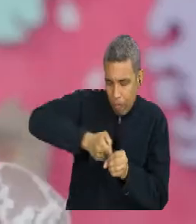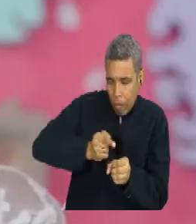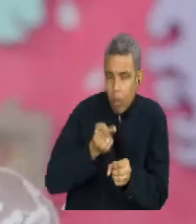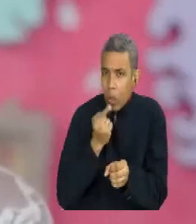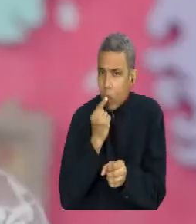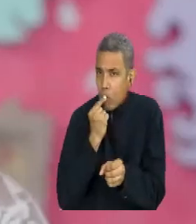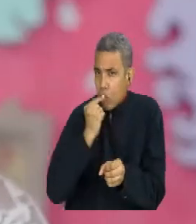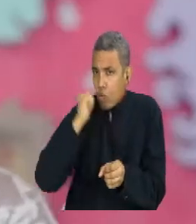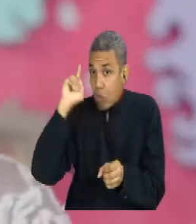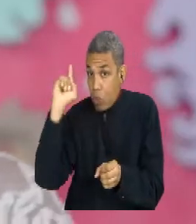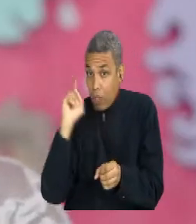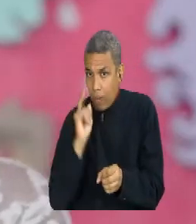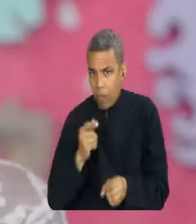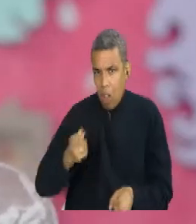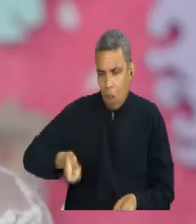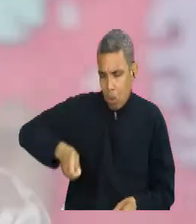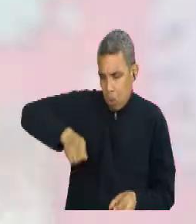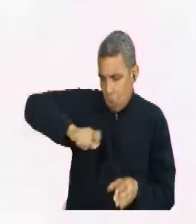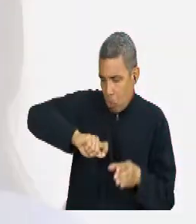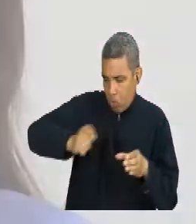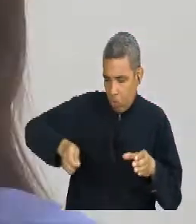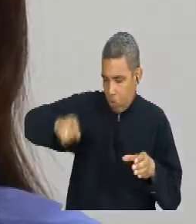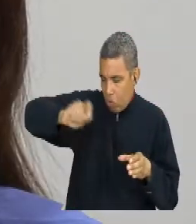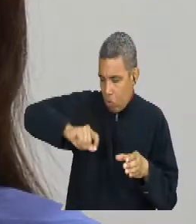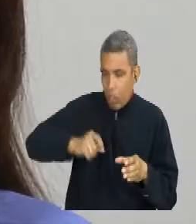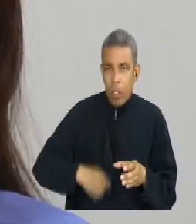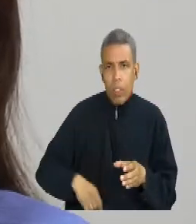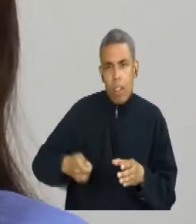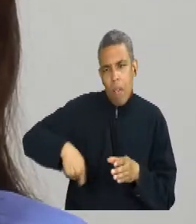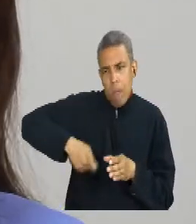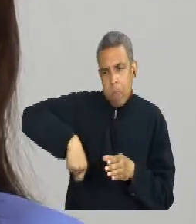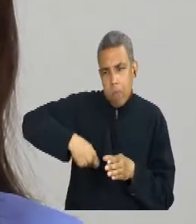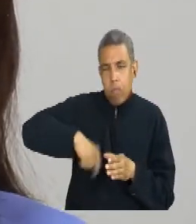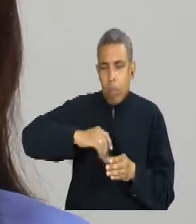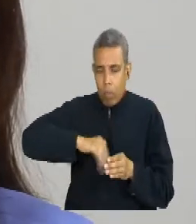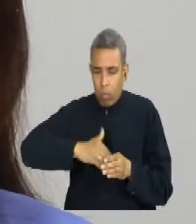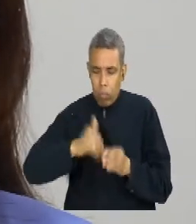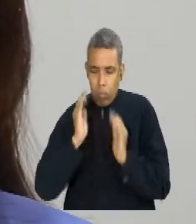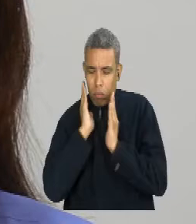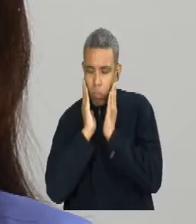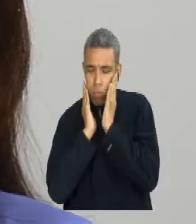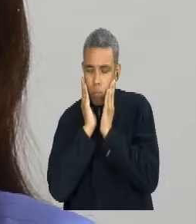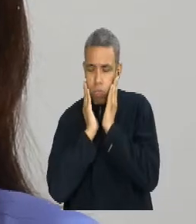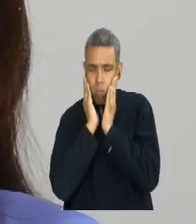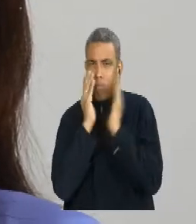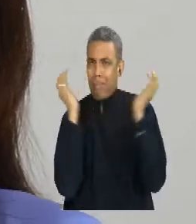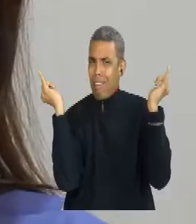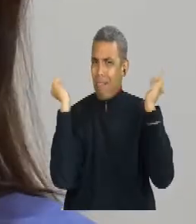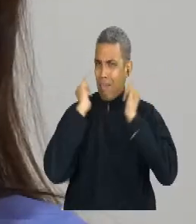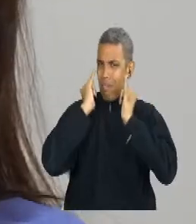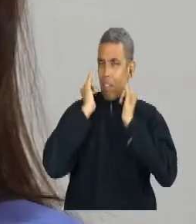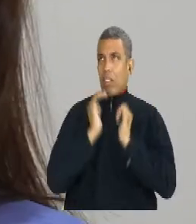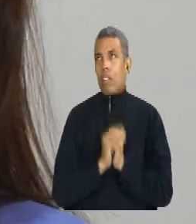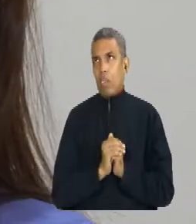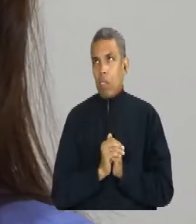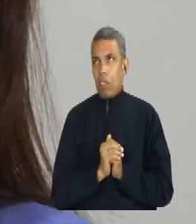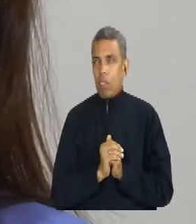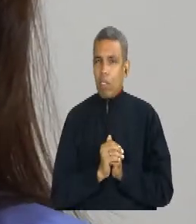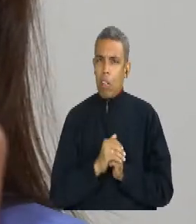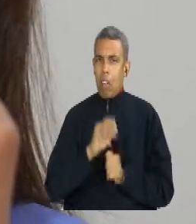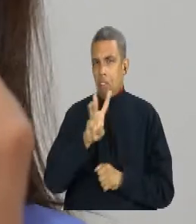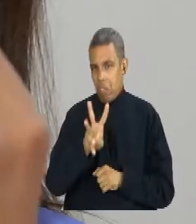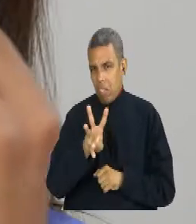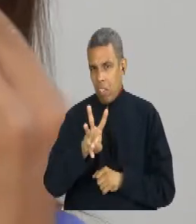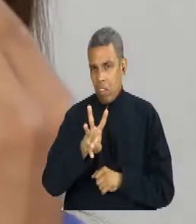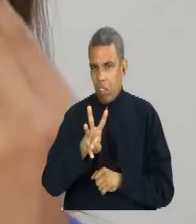ayudar a exfoliar la piel y a hidratarla. Tú te puedes dejar la mascarilla de unos 3 a 5 minutos